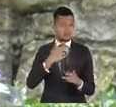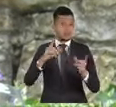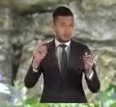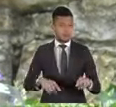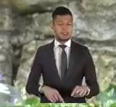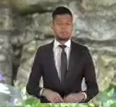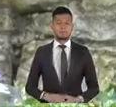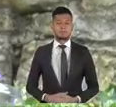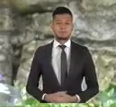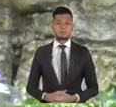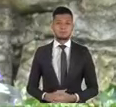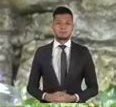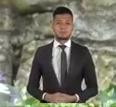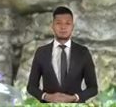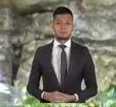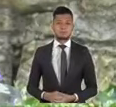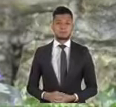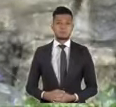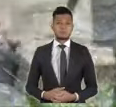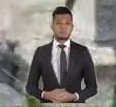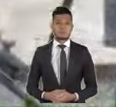Gracias.